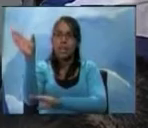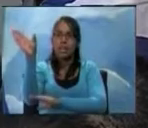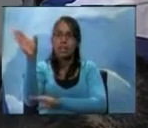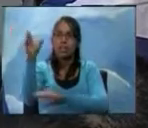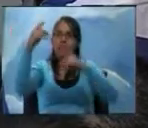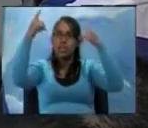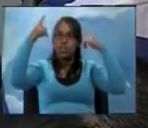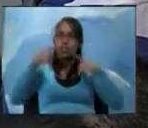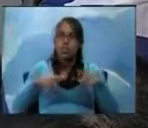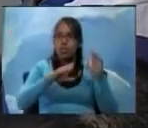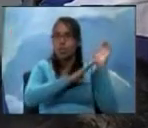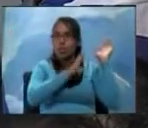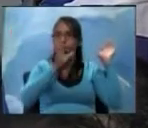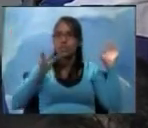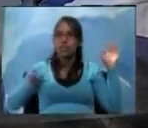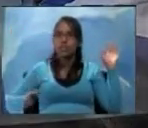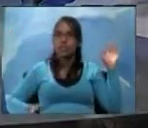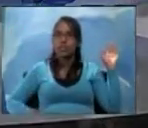A la patria celestial.